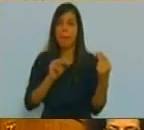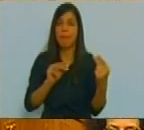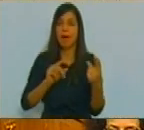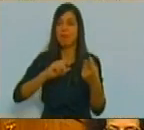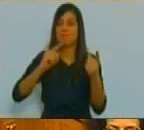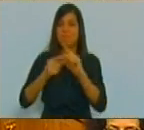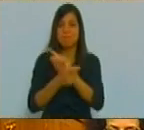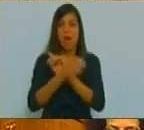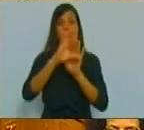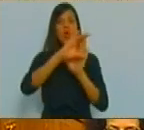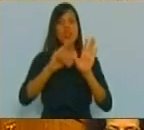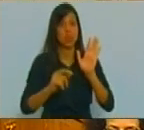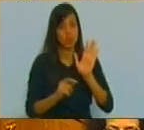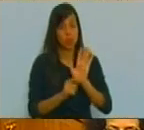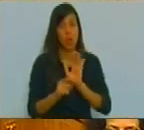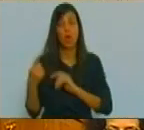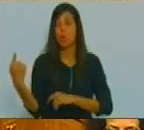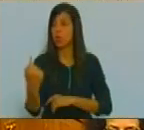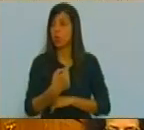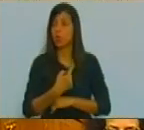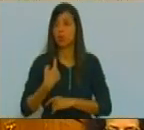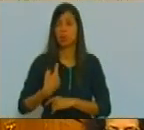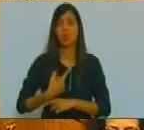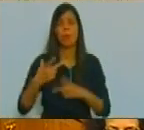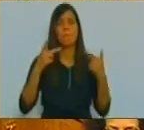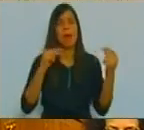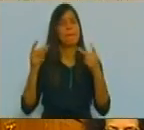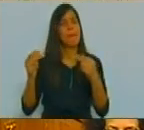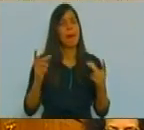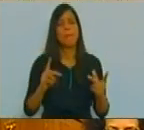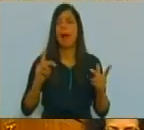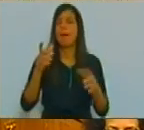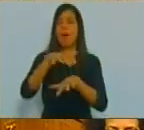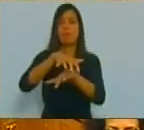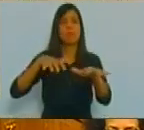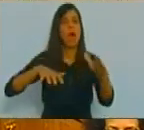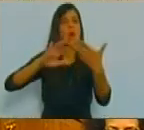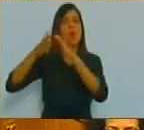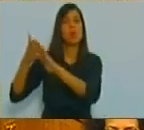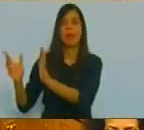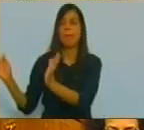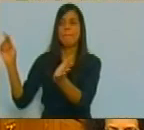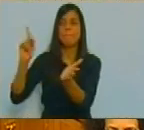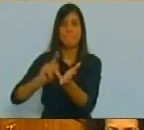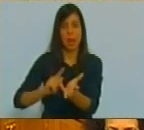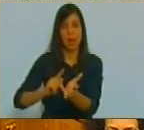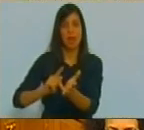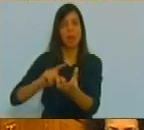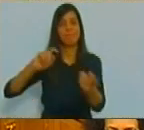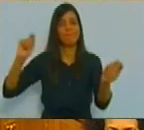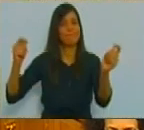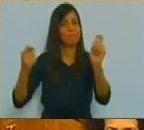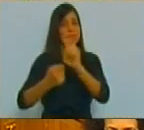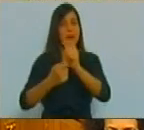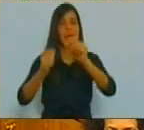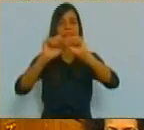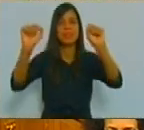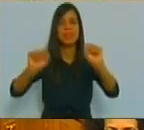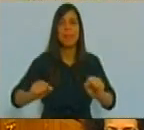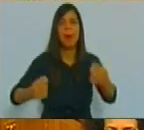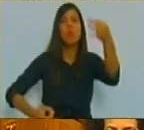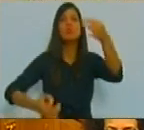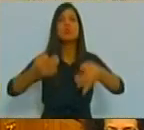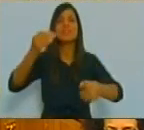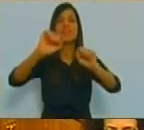que nos permita ampliamente que sea participativo y protagónico hacia un nuevo sistema de justicia